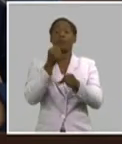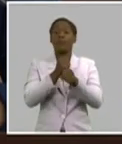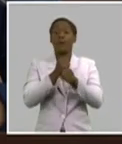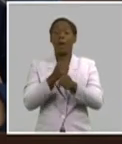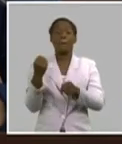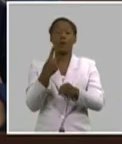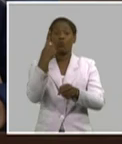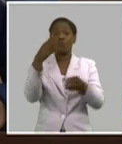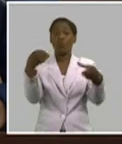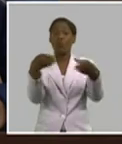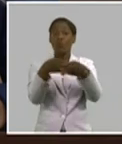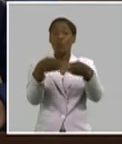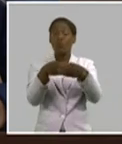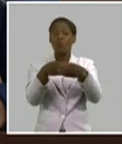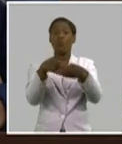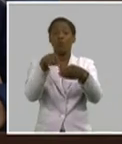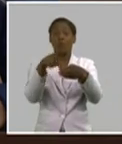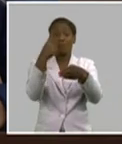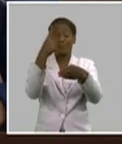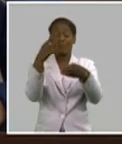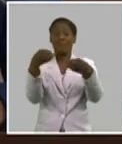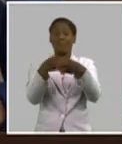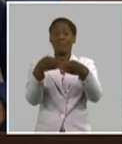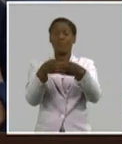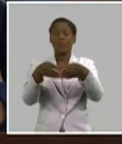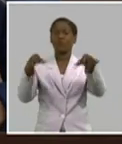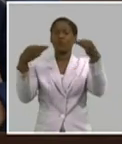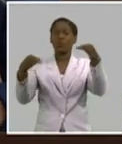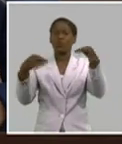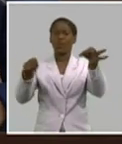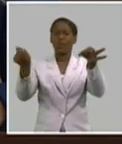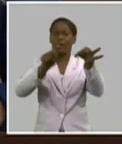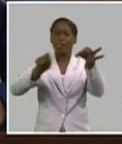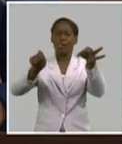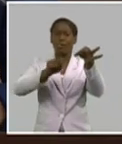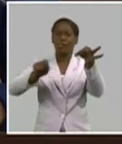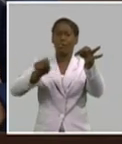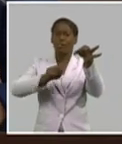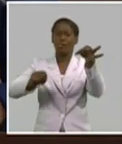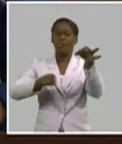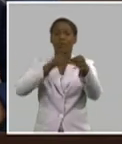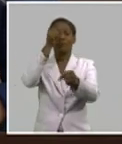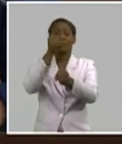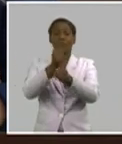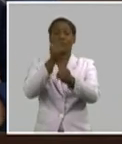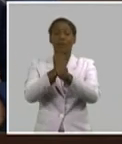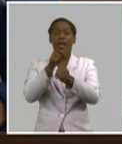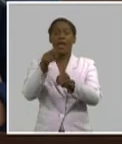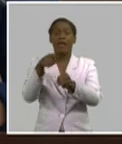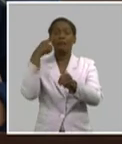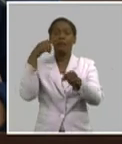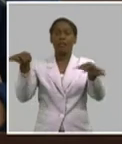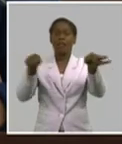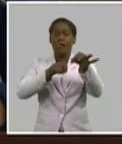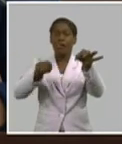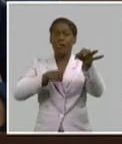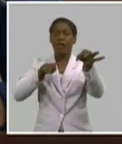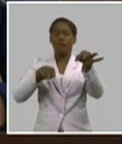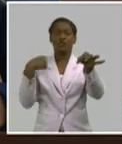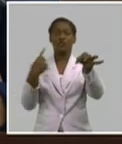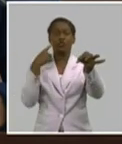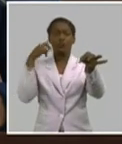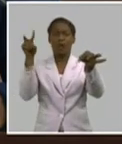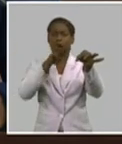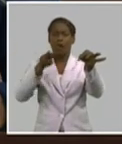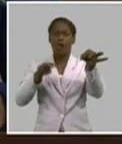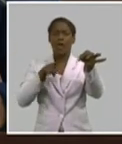base para alentar esta discusión, porque yo creo que logró ese objetivo, que trajéramos